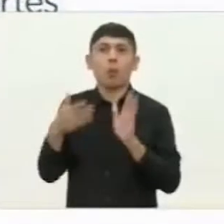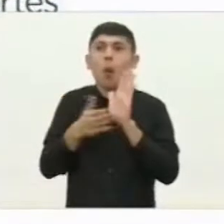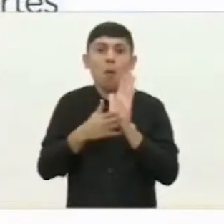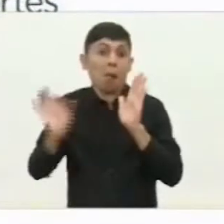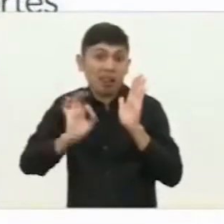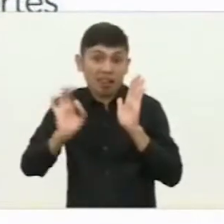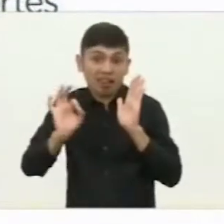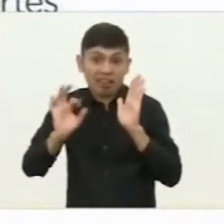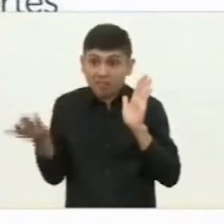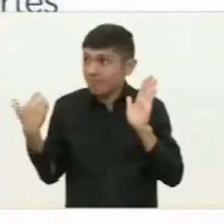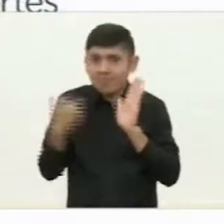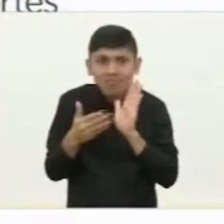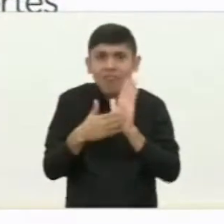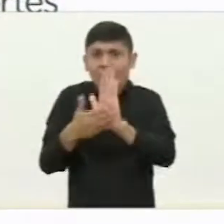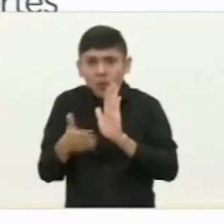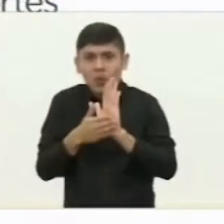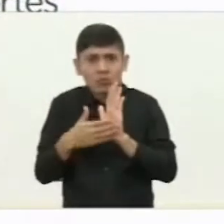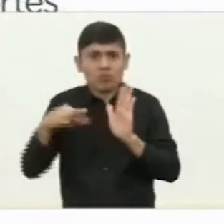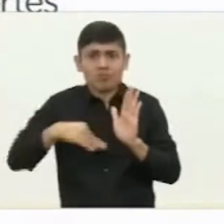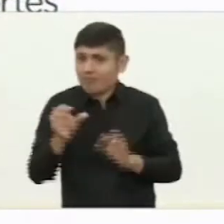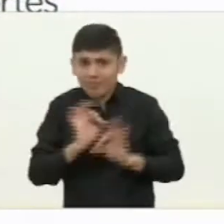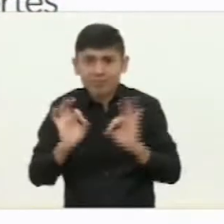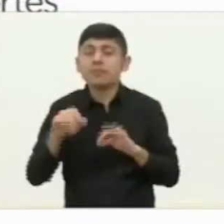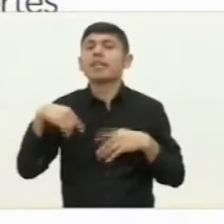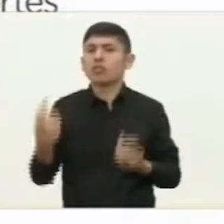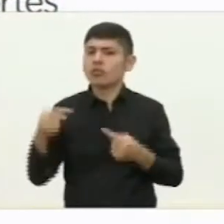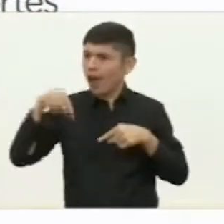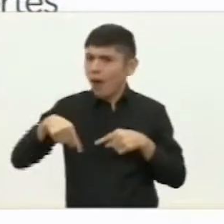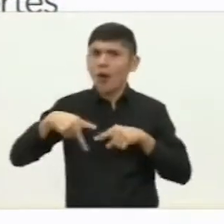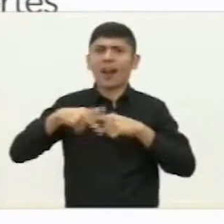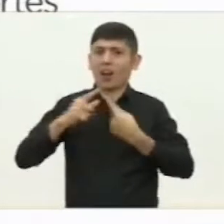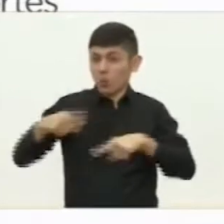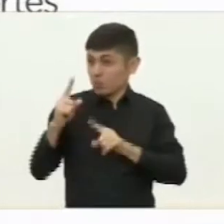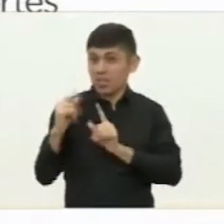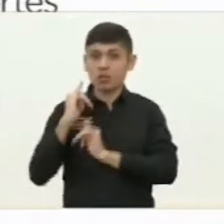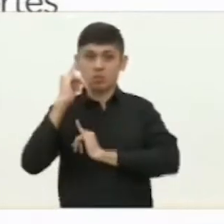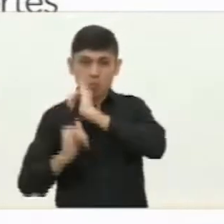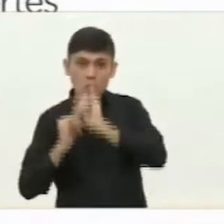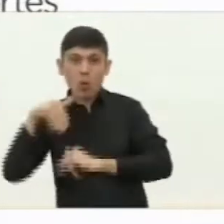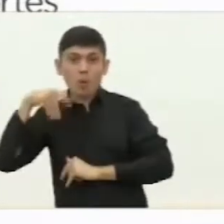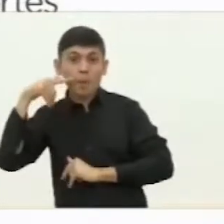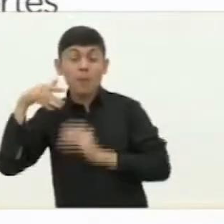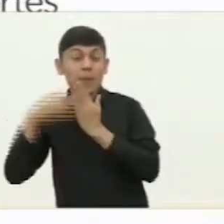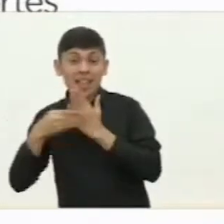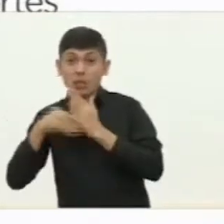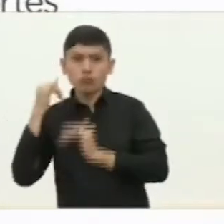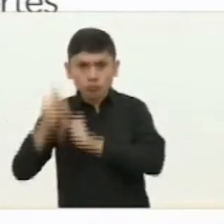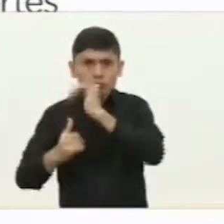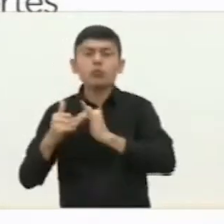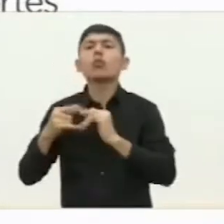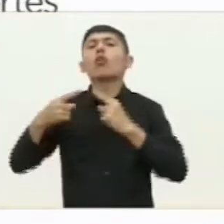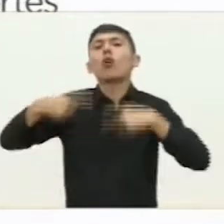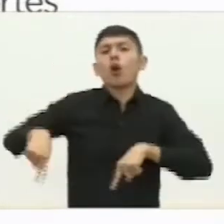nula, y para ello vamos a disponer los recursos que recién decía el ministro, y para todo lo que